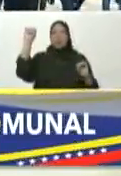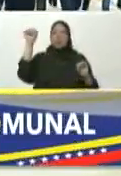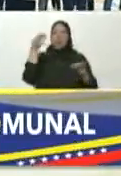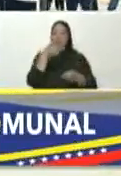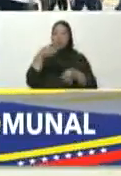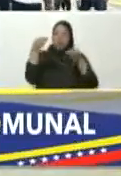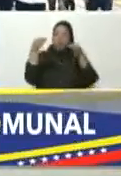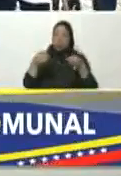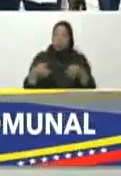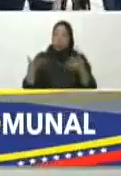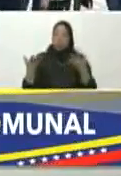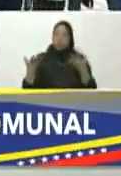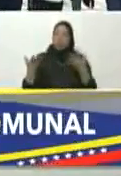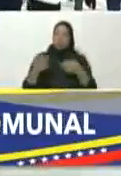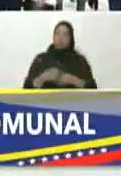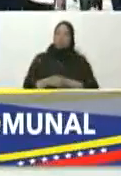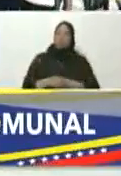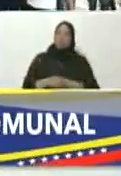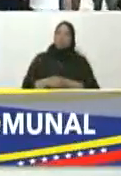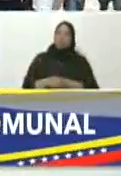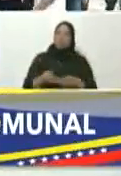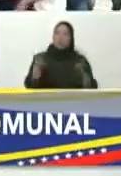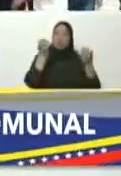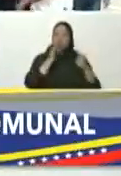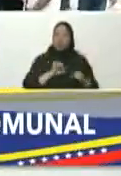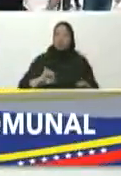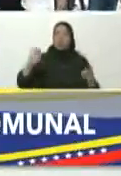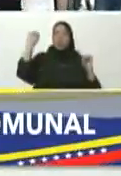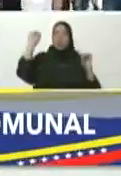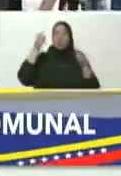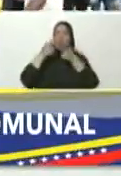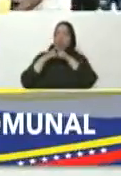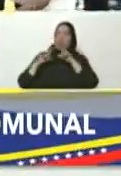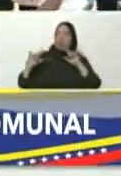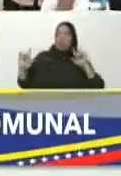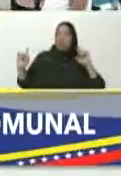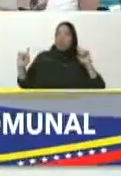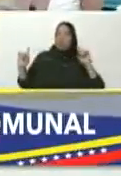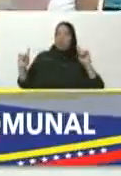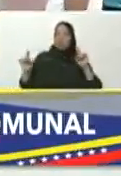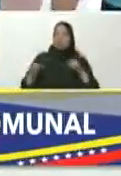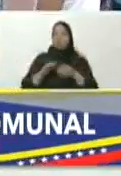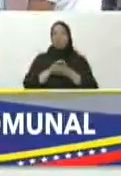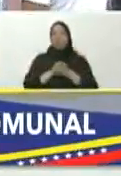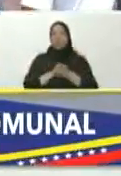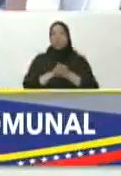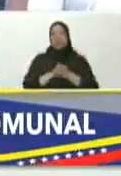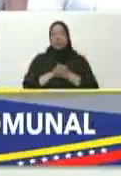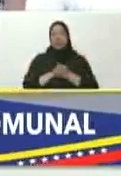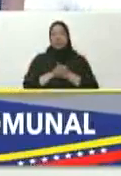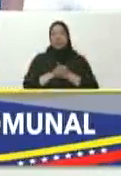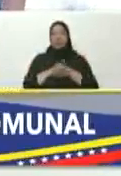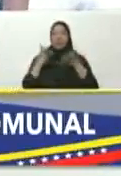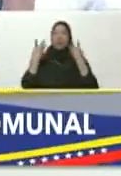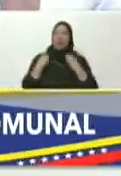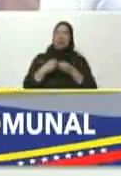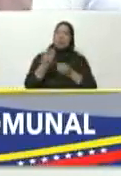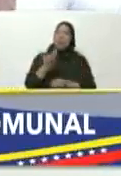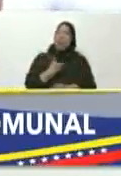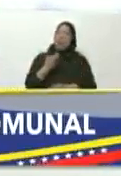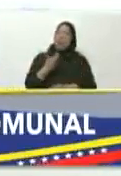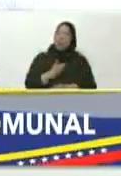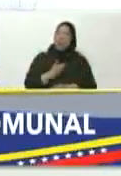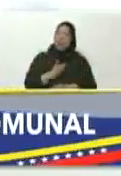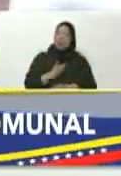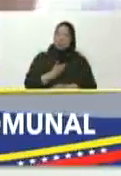concreto. El socialismo tiene varias dimensiones, la CABA, Mervin, compañeros, alcaldes,